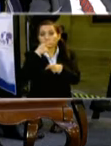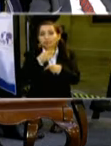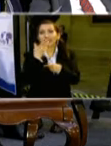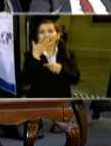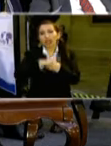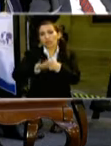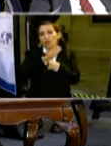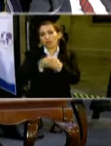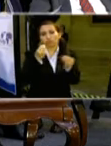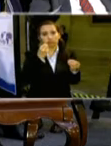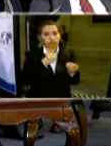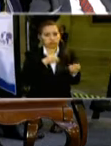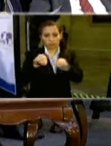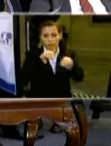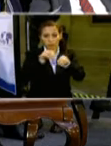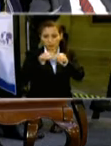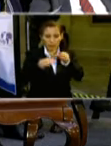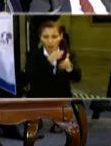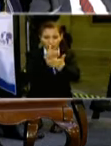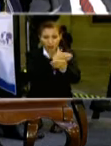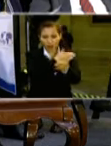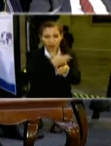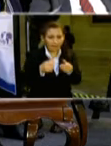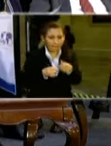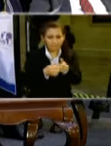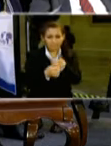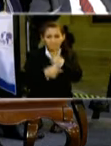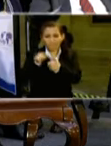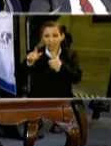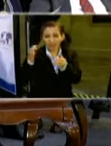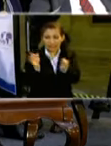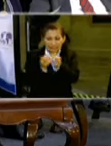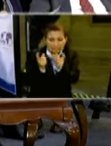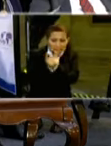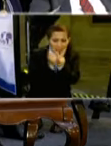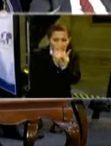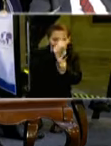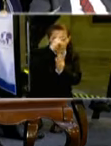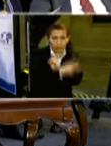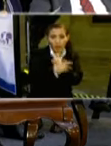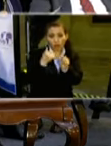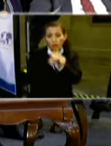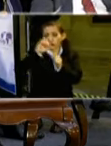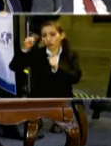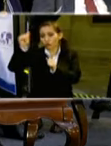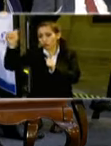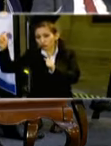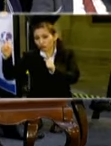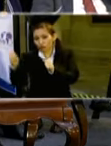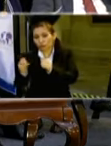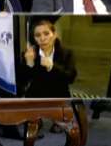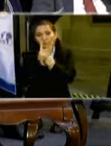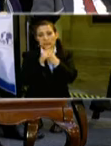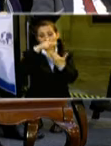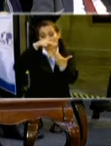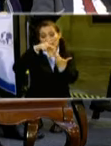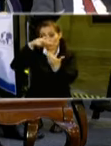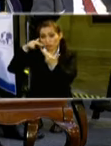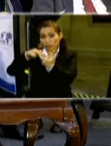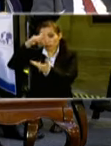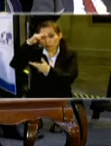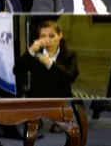un gran dinamismo en términos de los acercamientos de México hacia todas prácticamente las regiones del mundo.